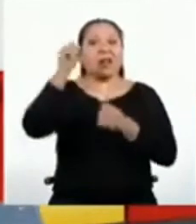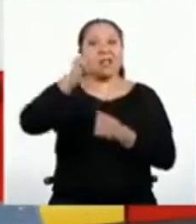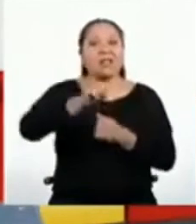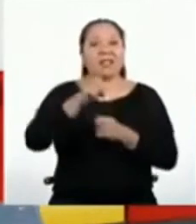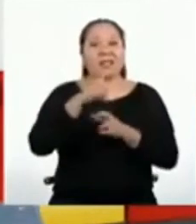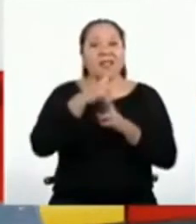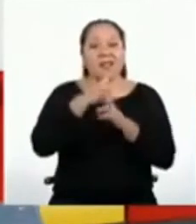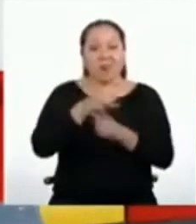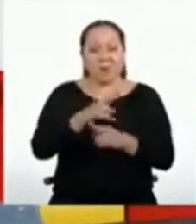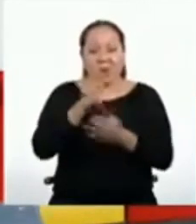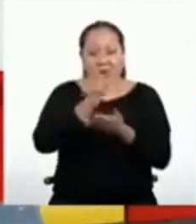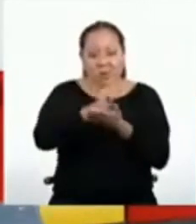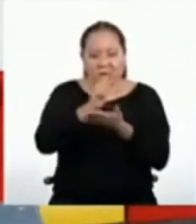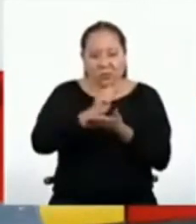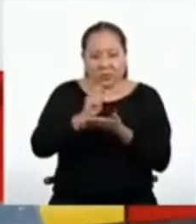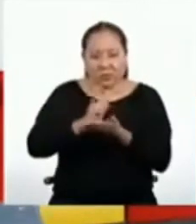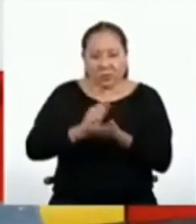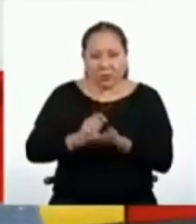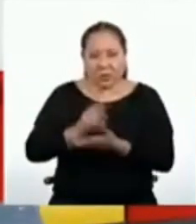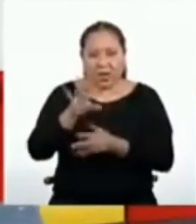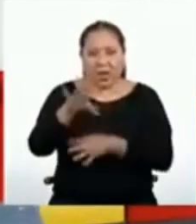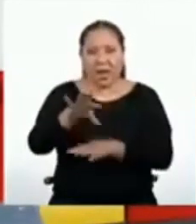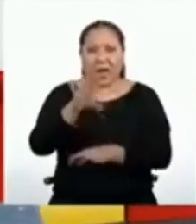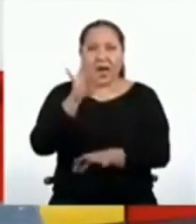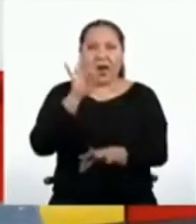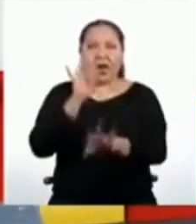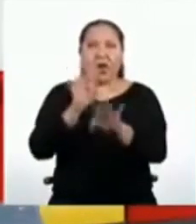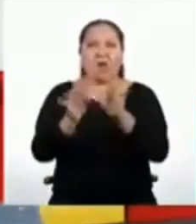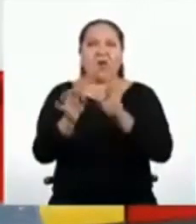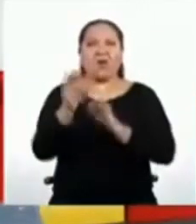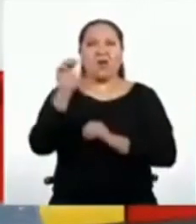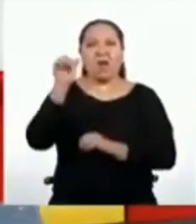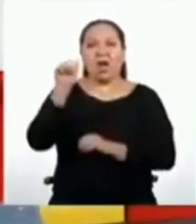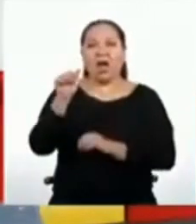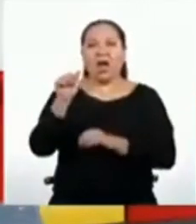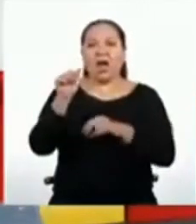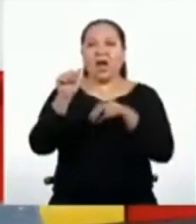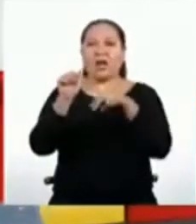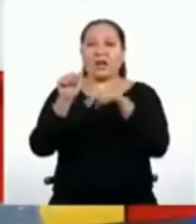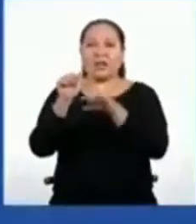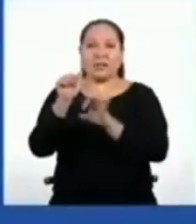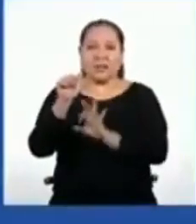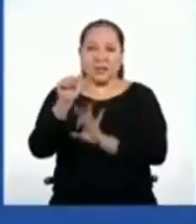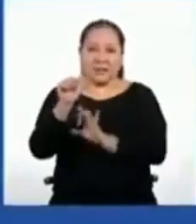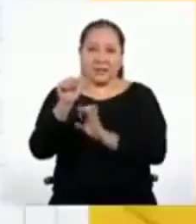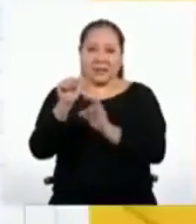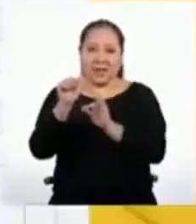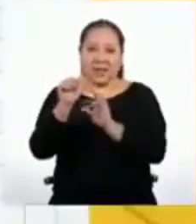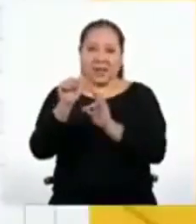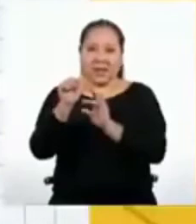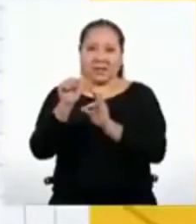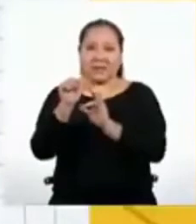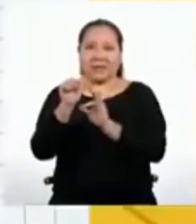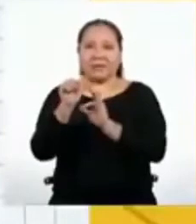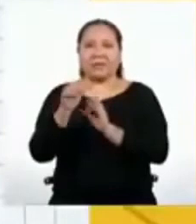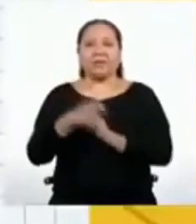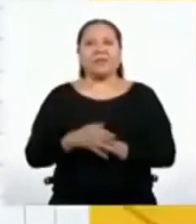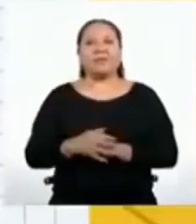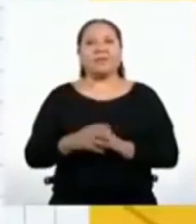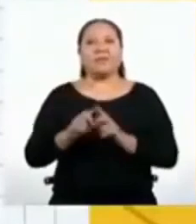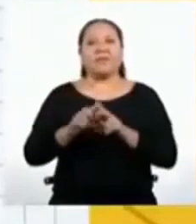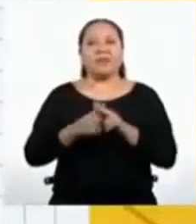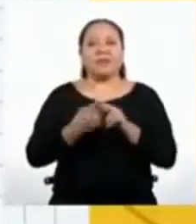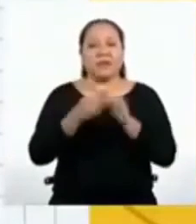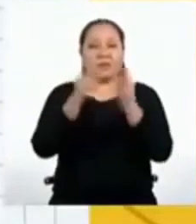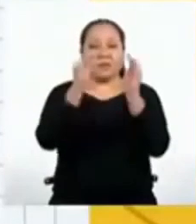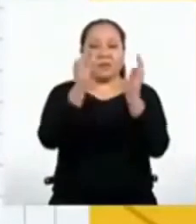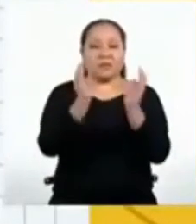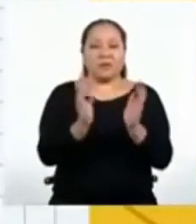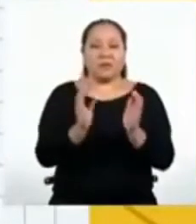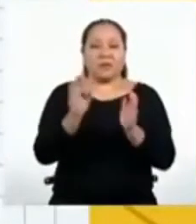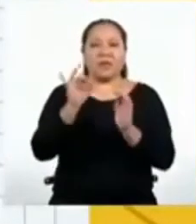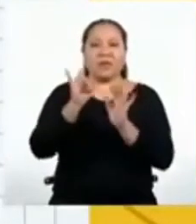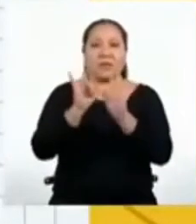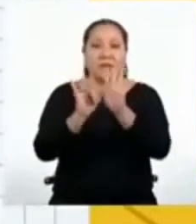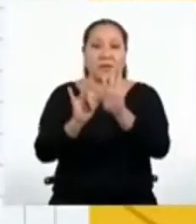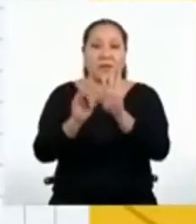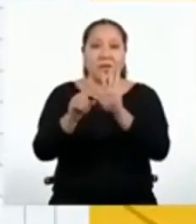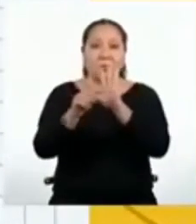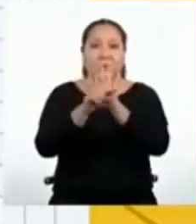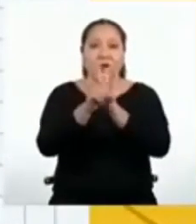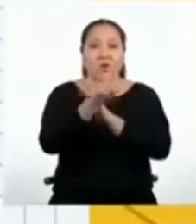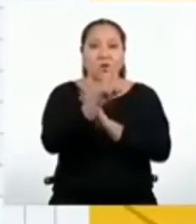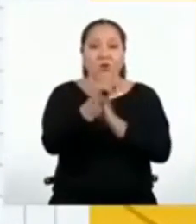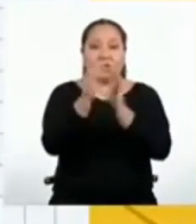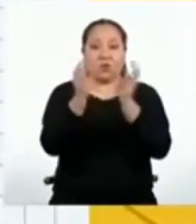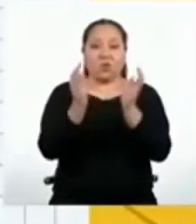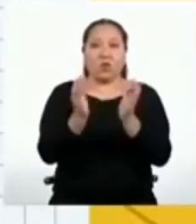a desarrollar y a encontrar A sub 7. Empezamos por los paréntesis. Restamos 7